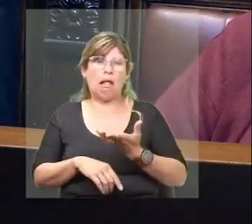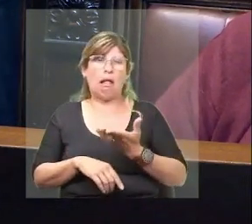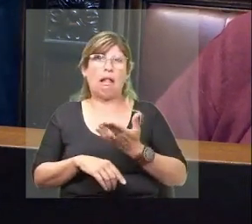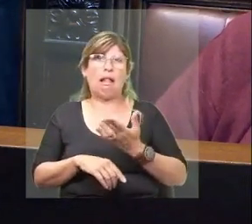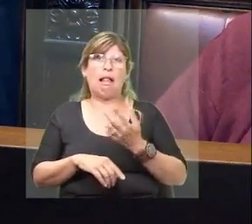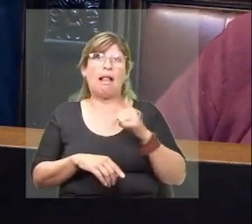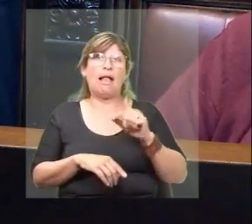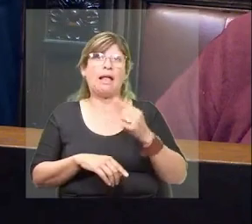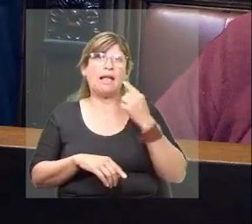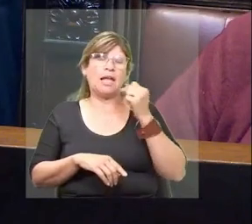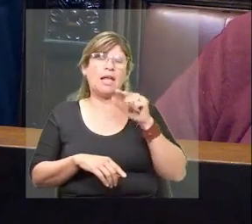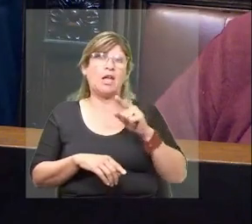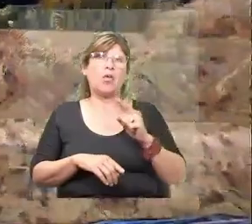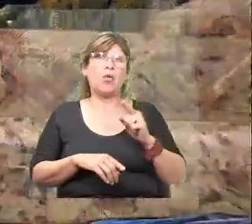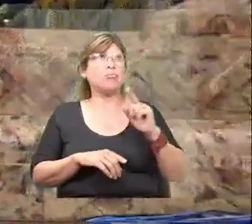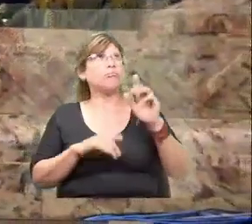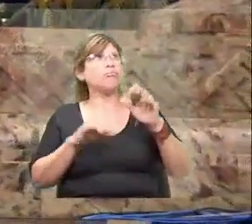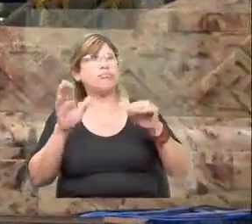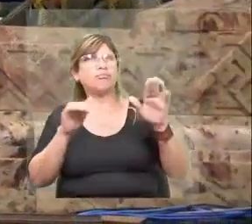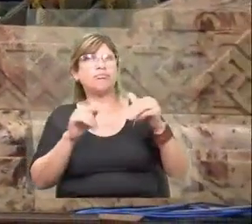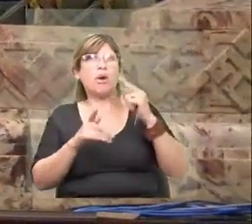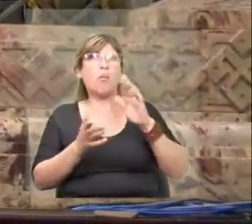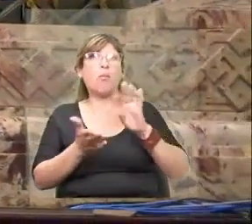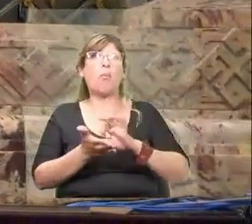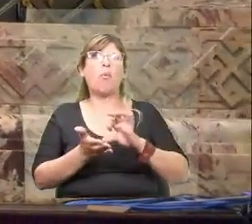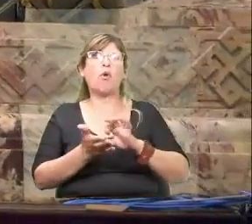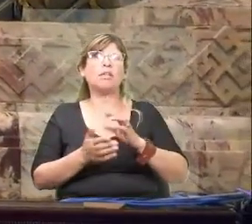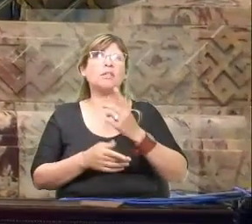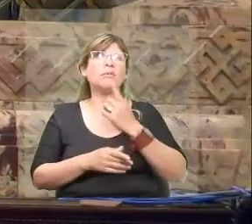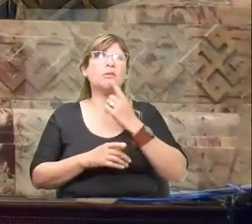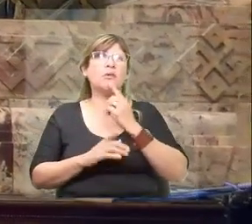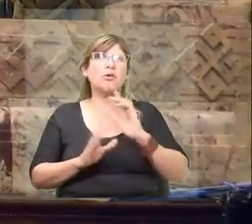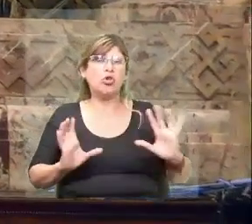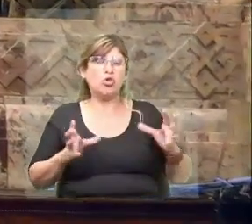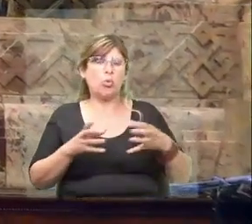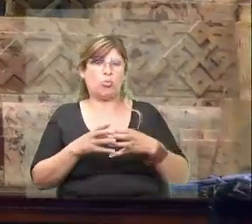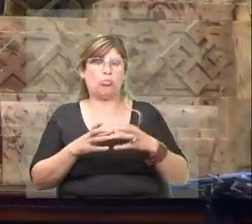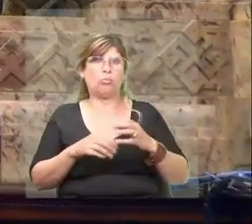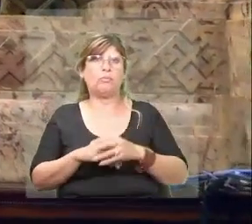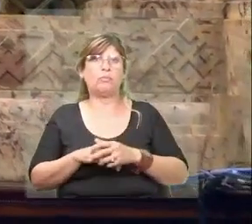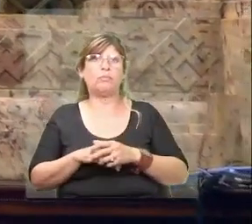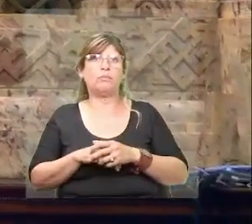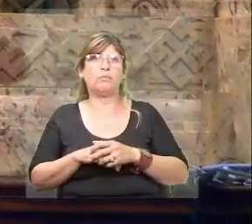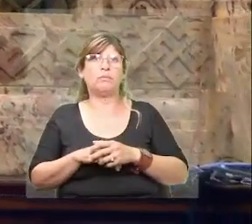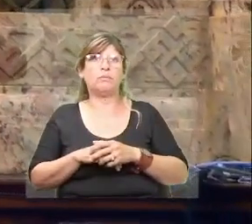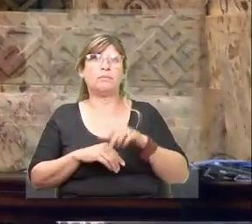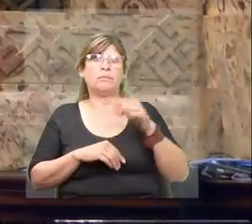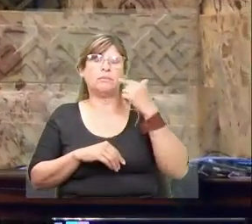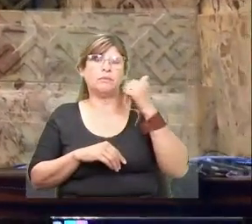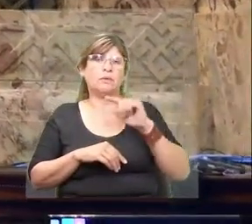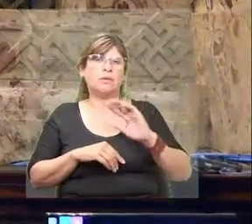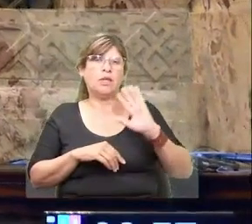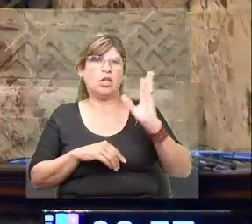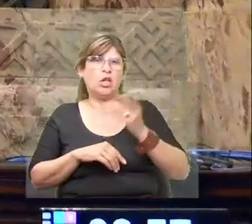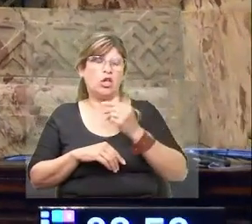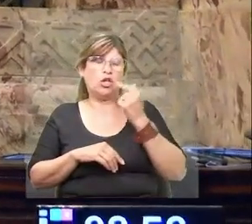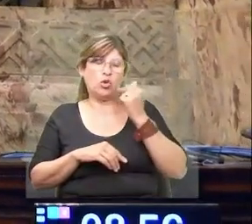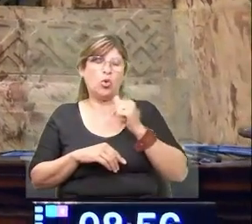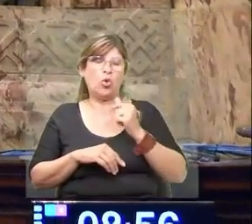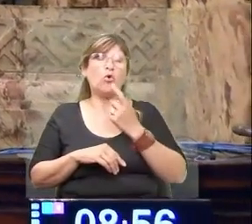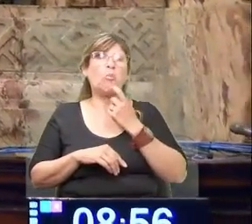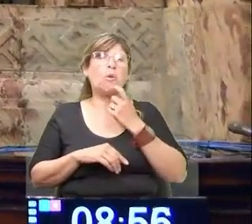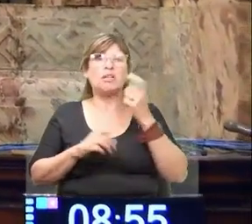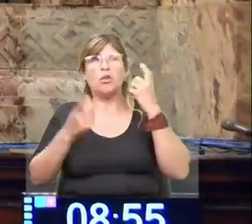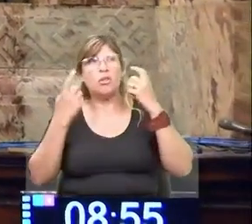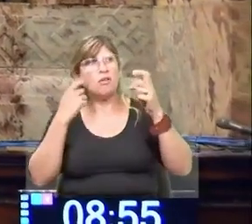una instancia convocada por el sistema político en su conjunto, expresado de todos los partidos e